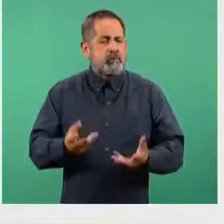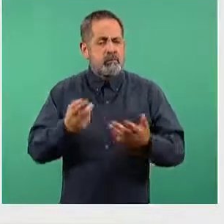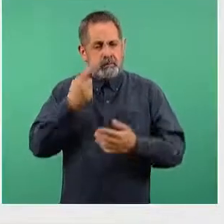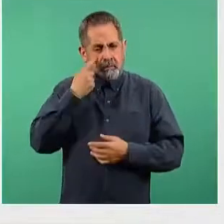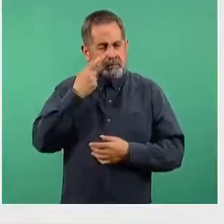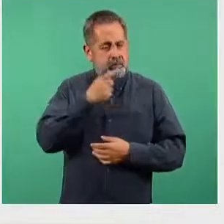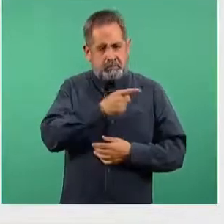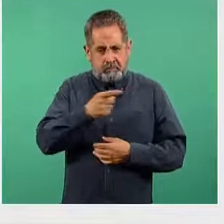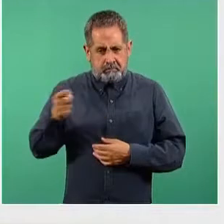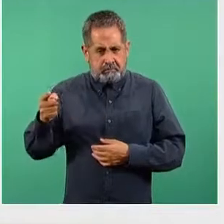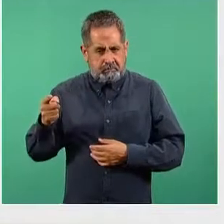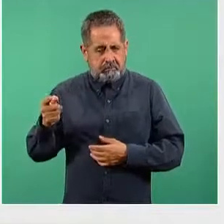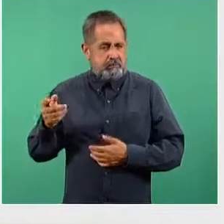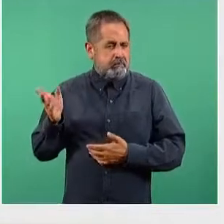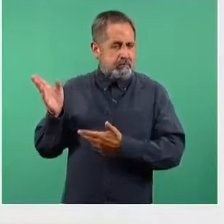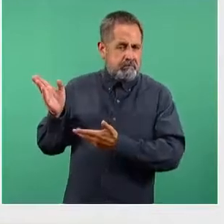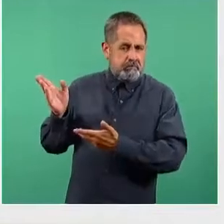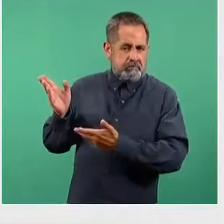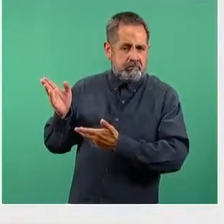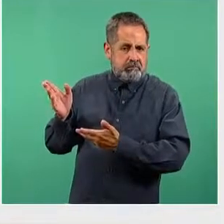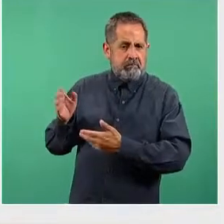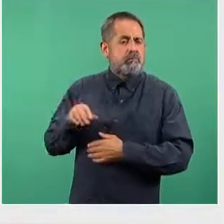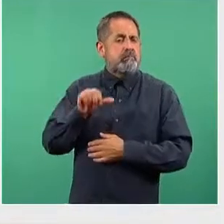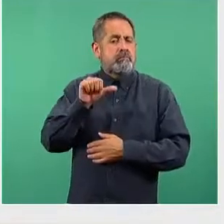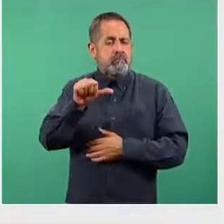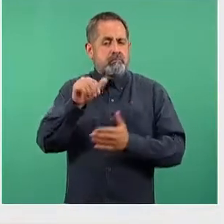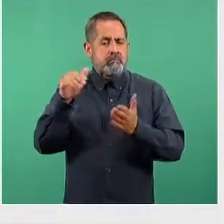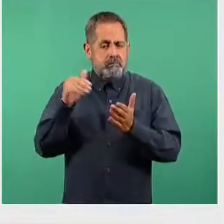hasta el momento a México, y ya son más de